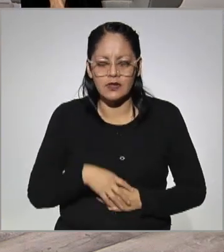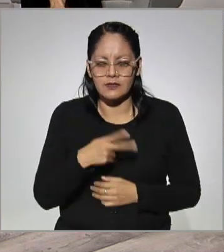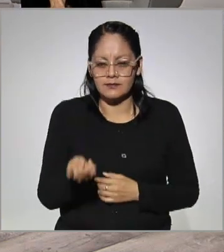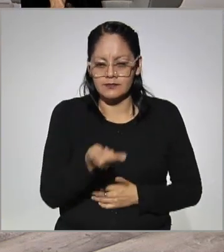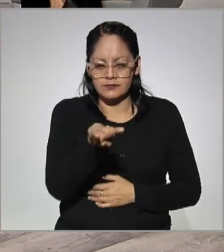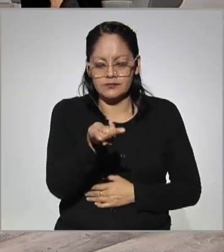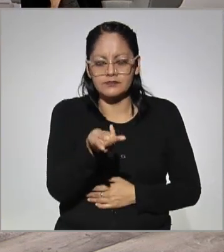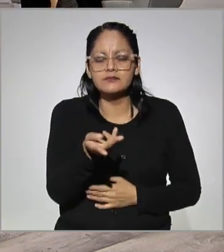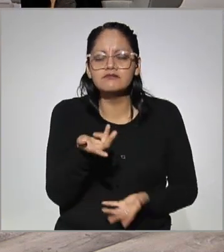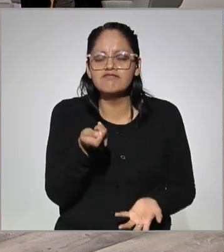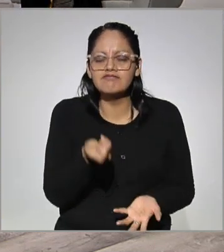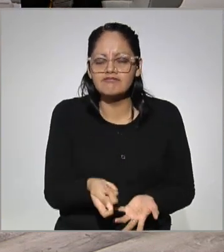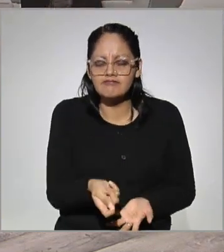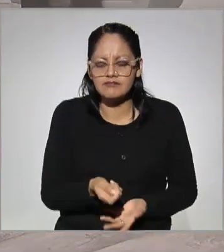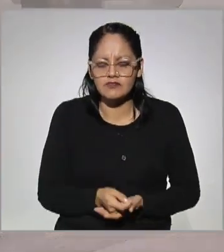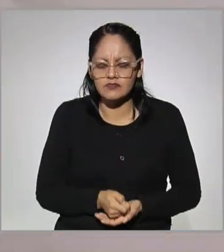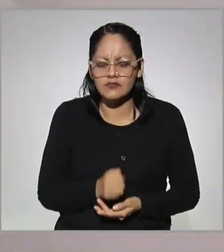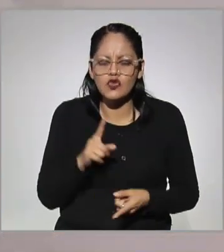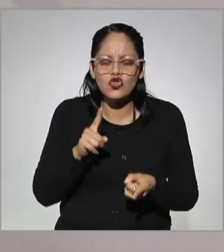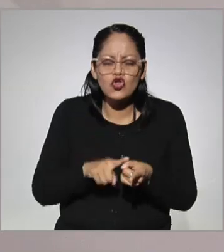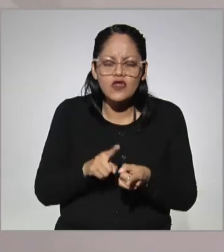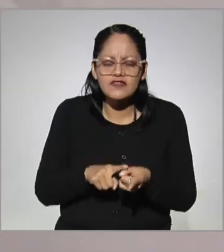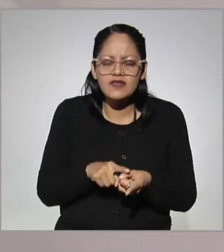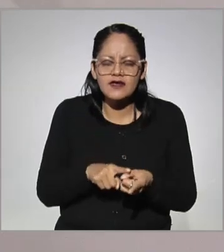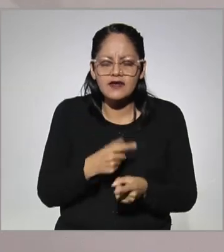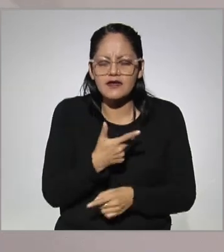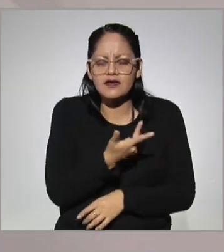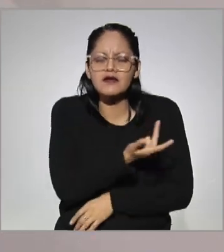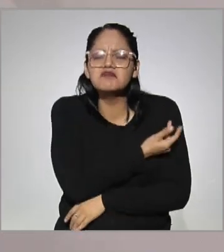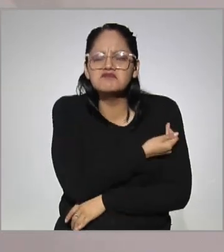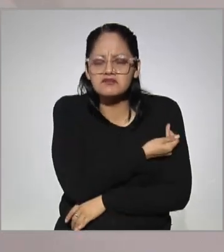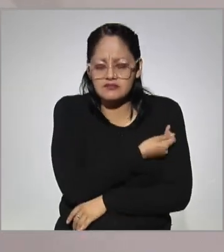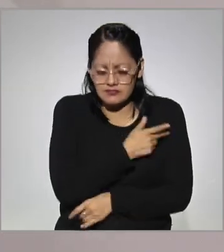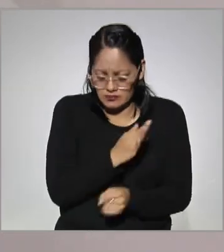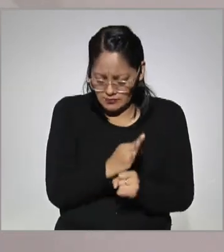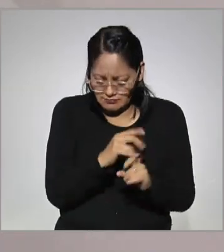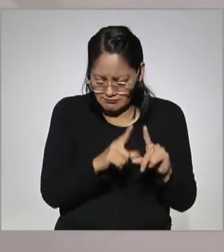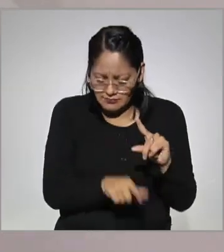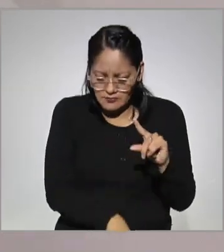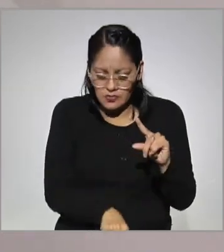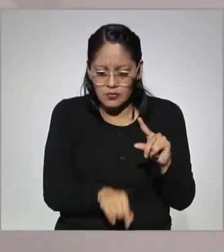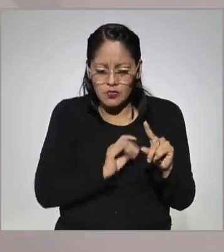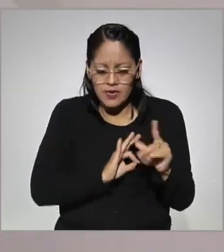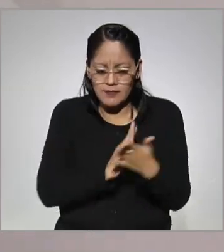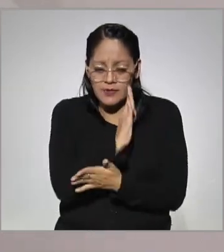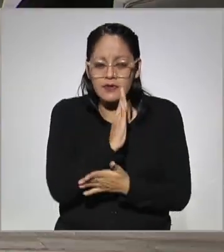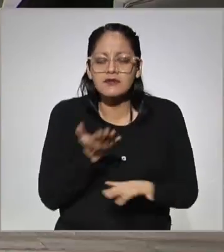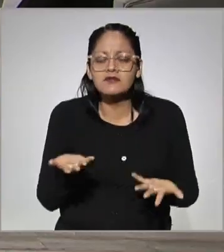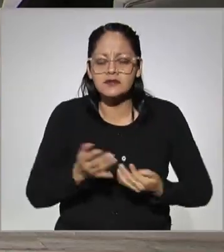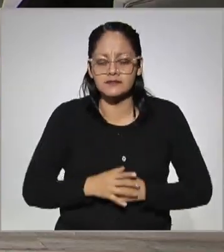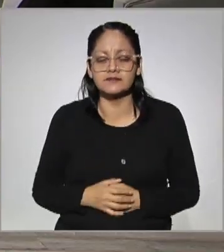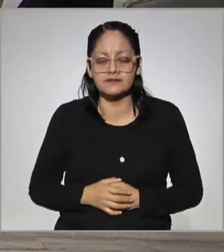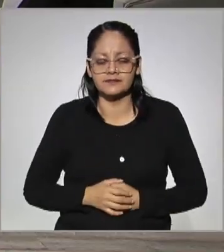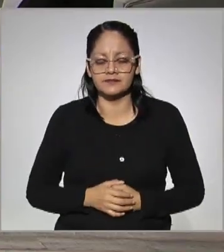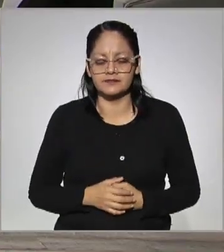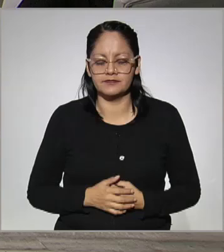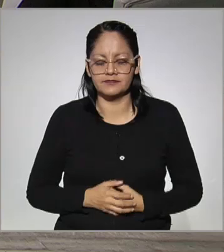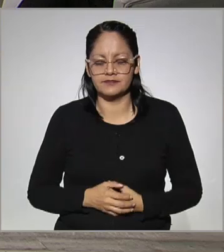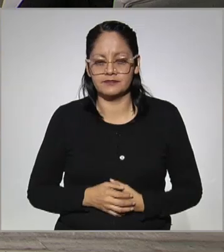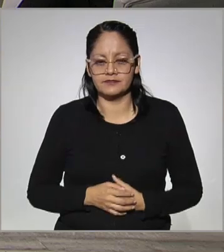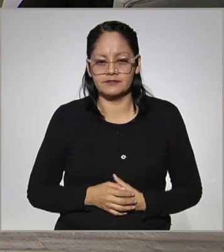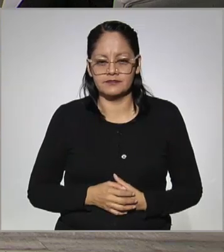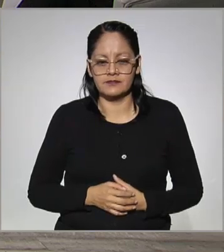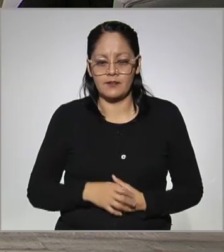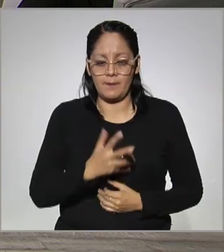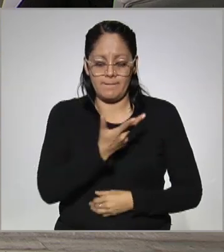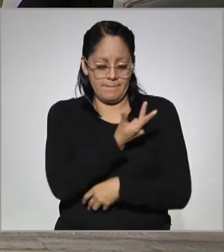pregunta clave ahorita es, ¿dónde se consiguen? ¿Están aquí en el país? ¿Las tenemos? ¿Están en el acceso de todo el mundo? Bueno, ahí les va.